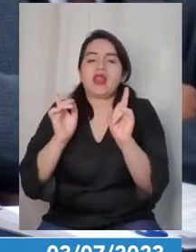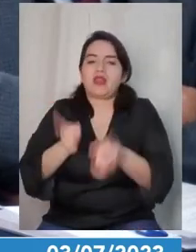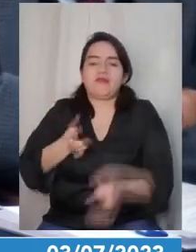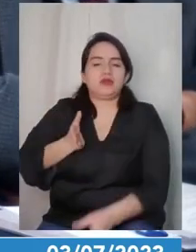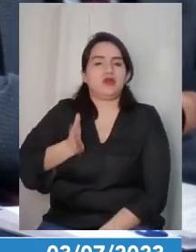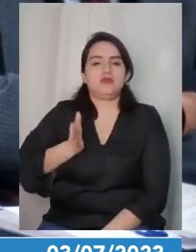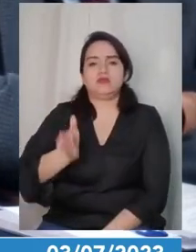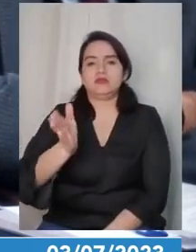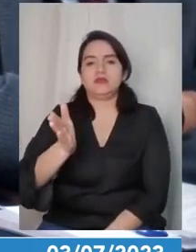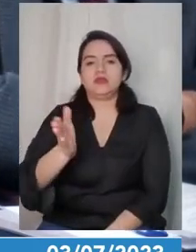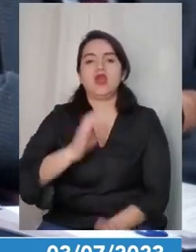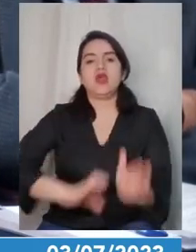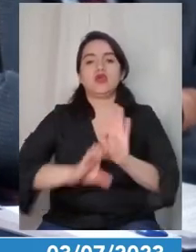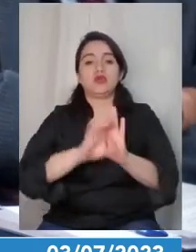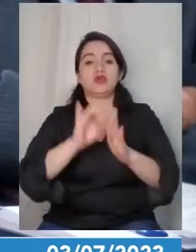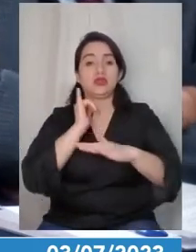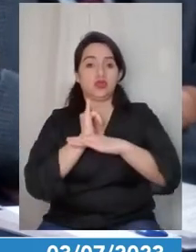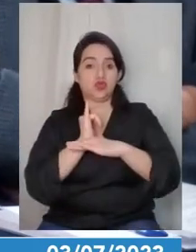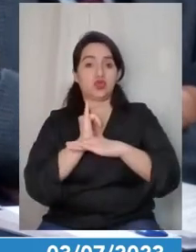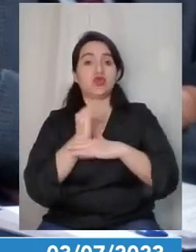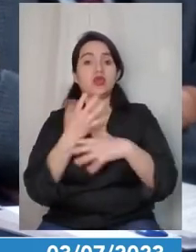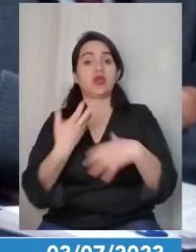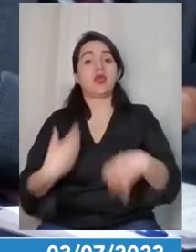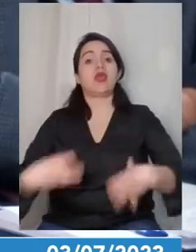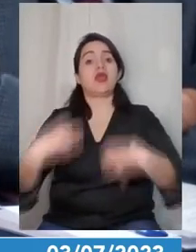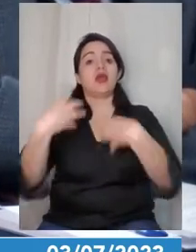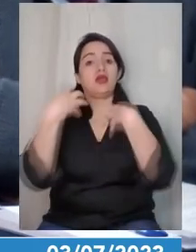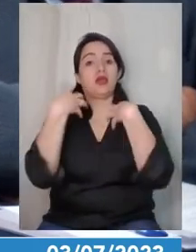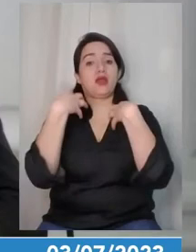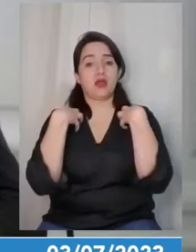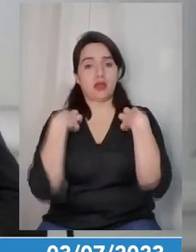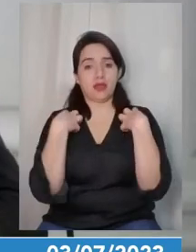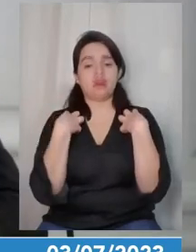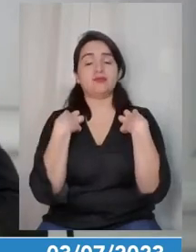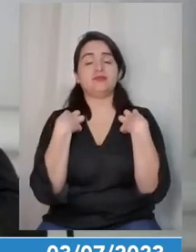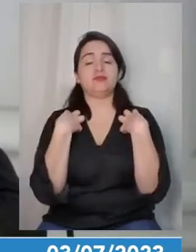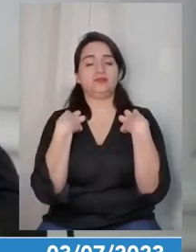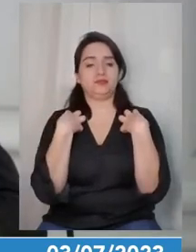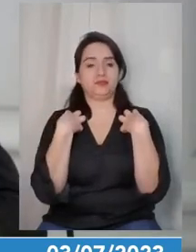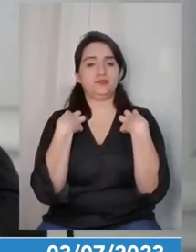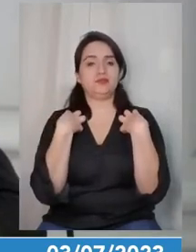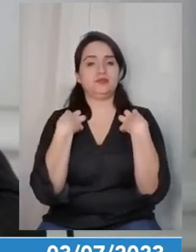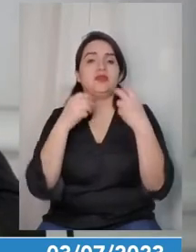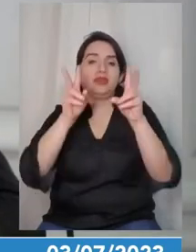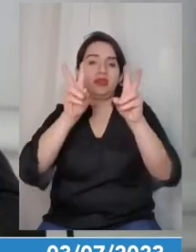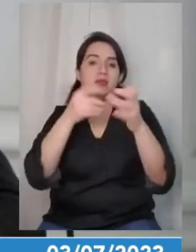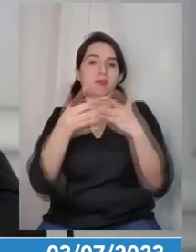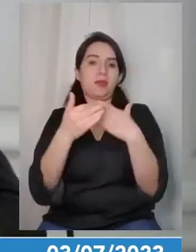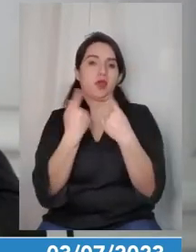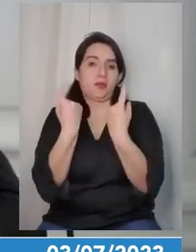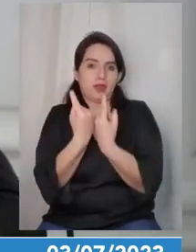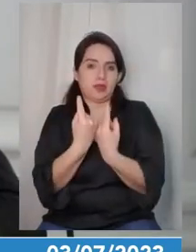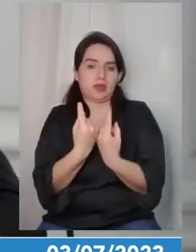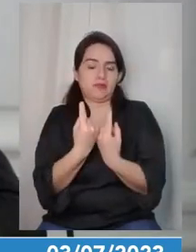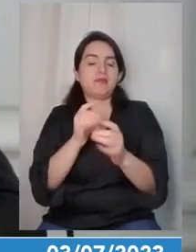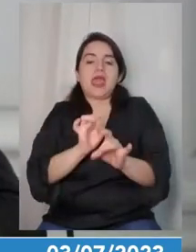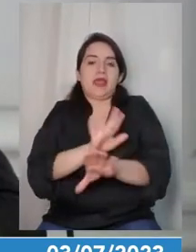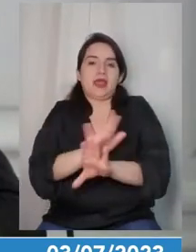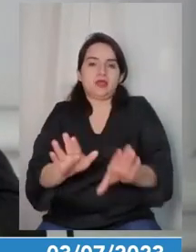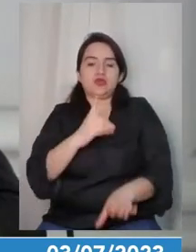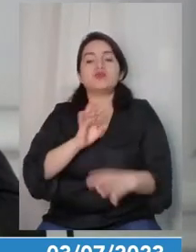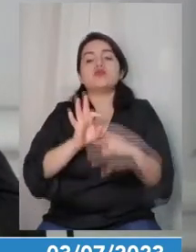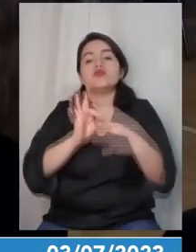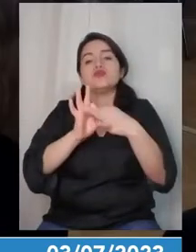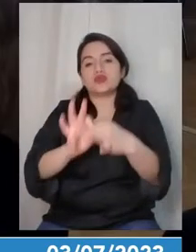institucionalidad que tenga que ver con estos temas. Eso, muchas gracias. Gracias, consejera Márquez. Ofrezco la palabra